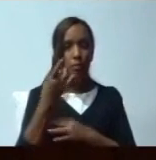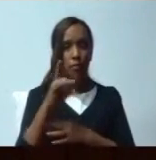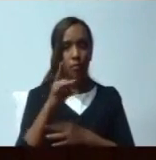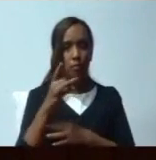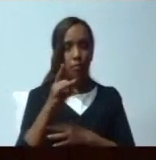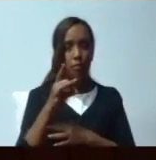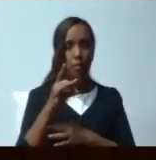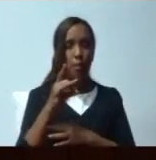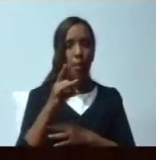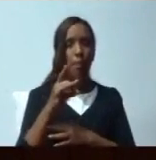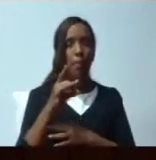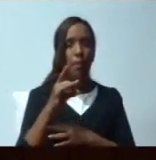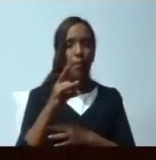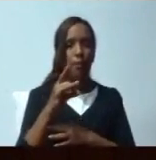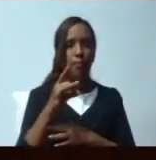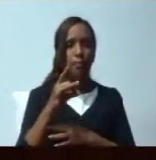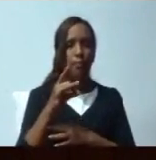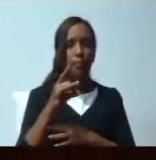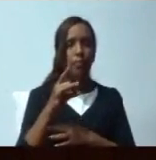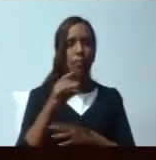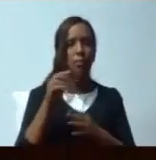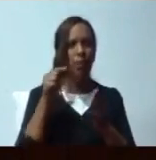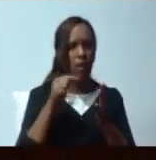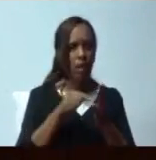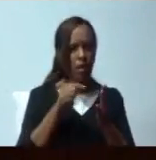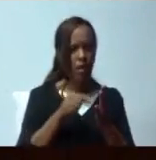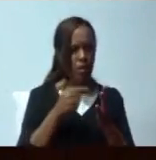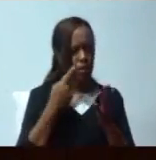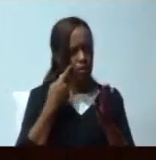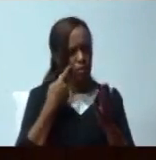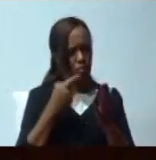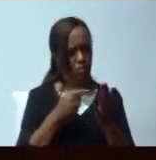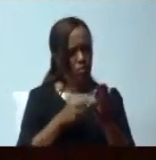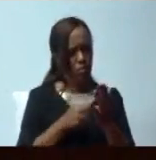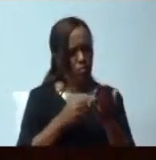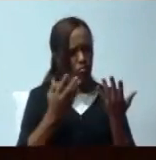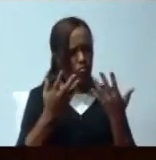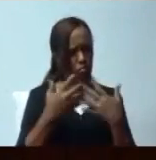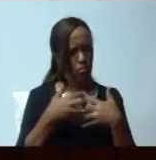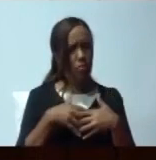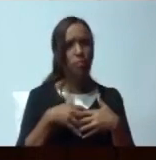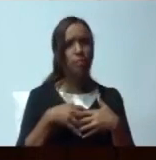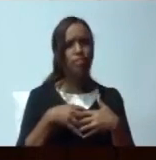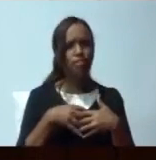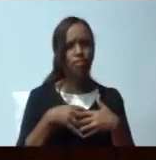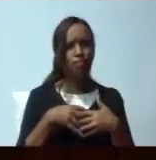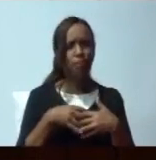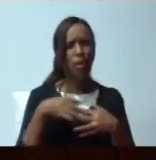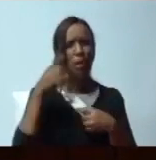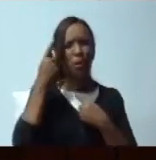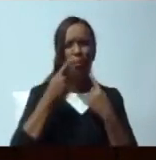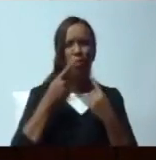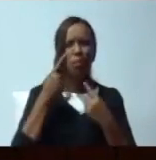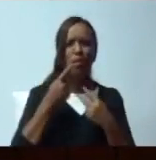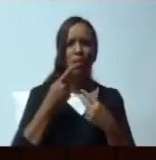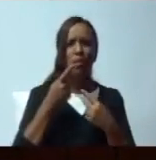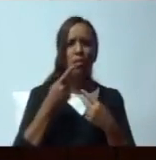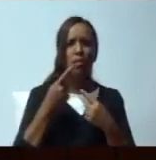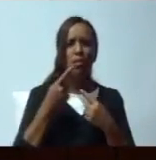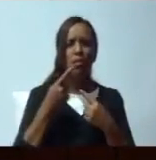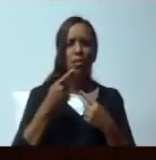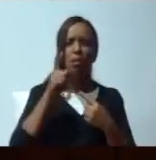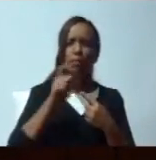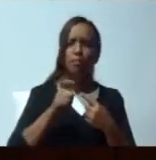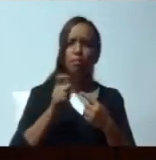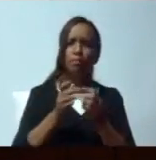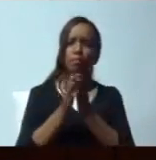colegas diputados y diputadas, les solicito formalmente como lo hice en esa oportunidad,